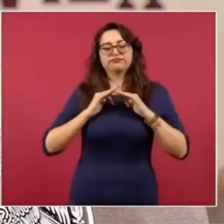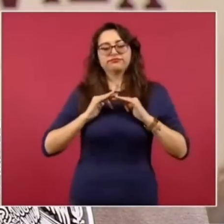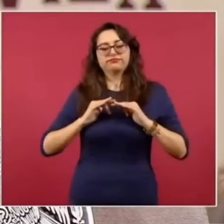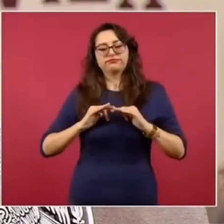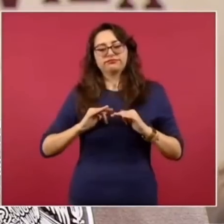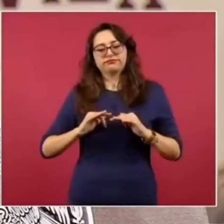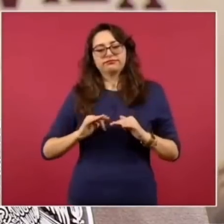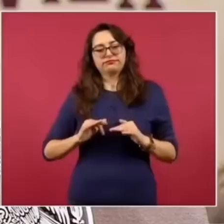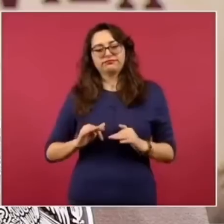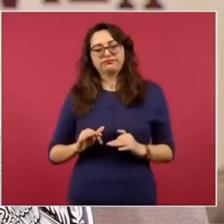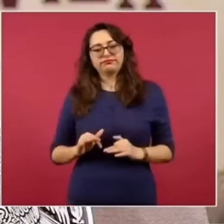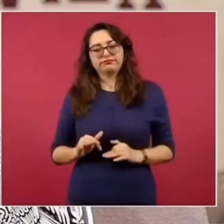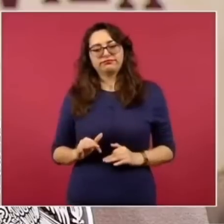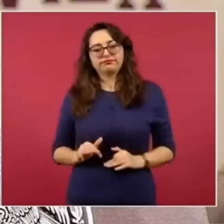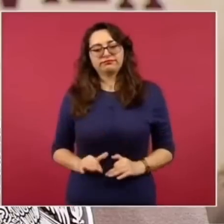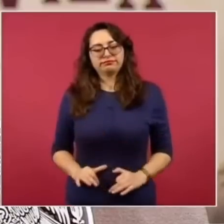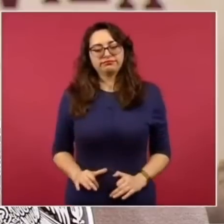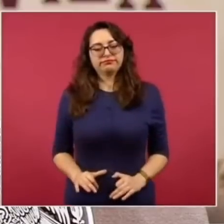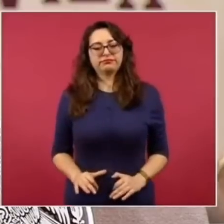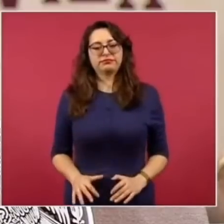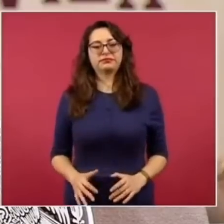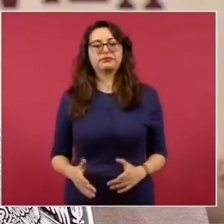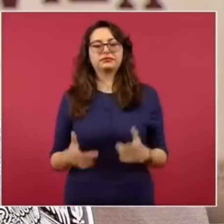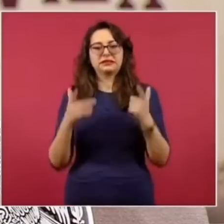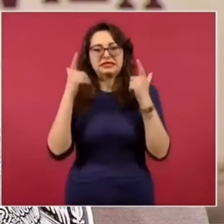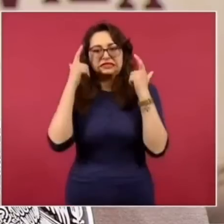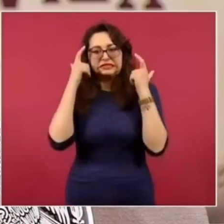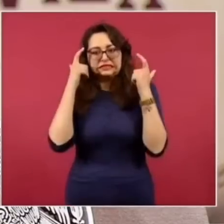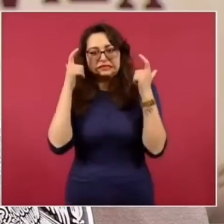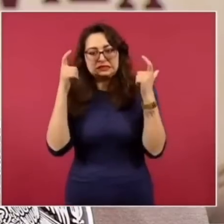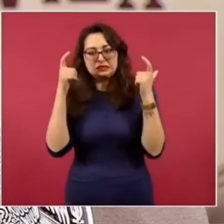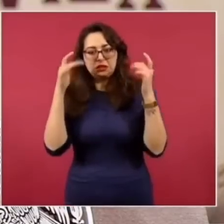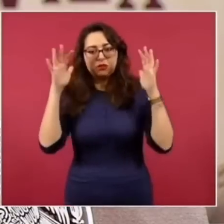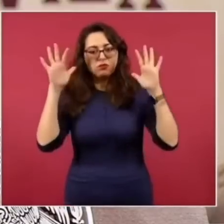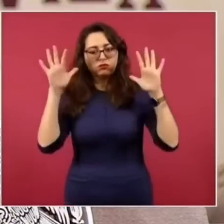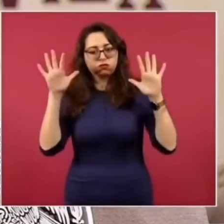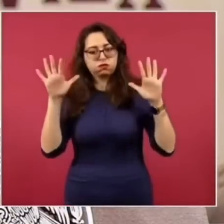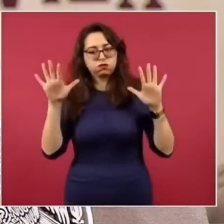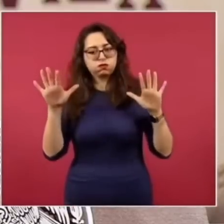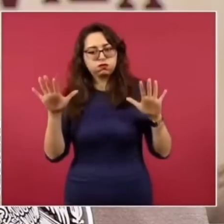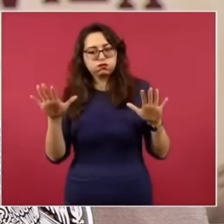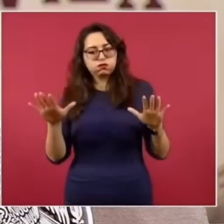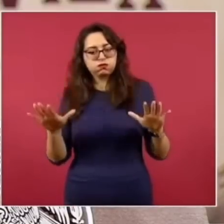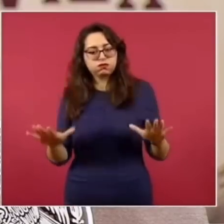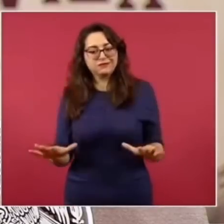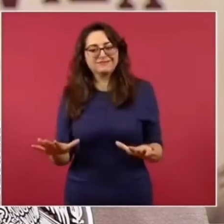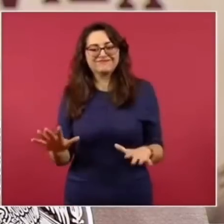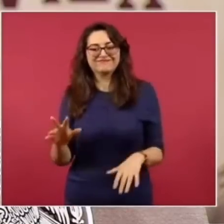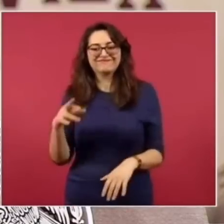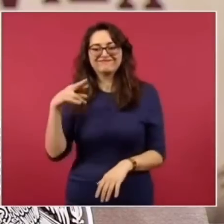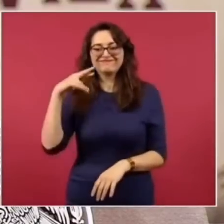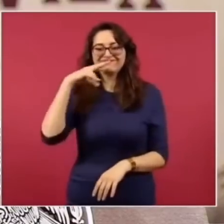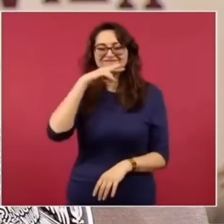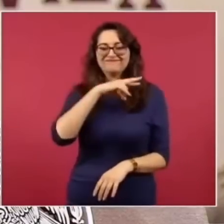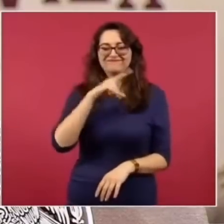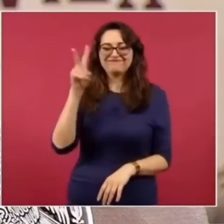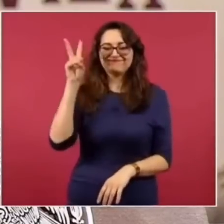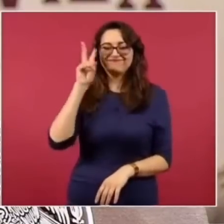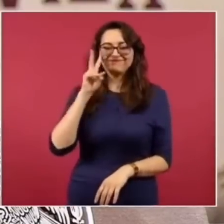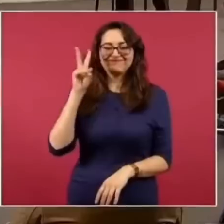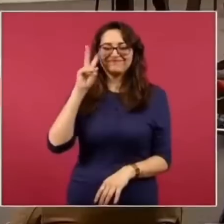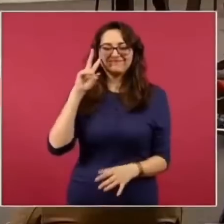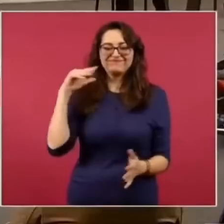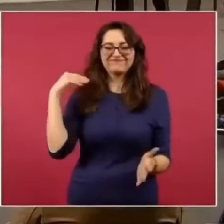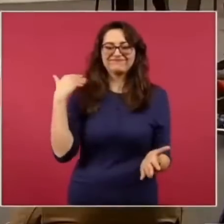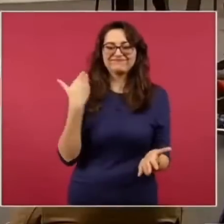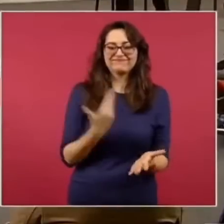de bienestar, de reducción inmediata de la ansiedad y también de adicción. Pero vean ustedes,